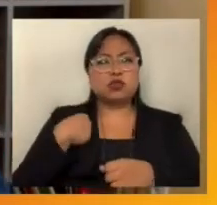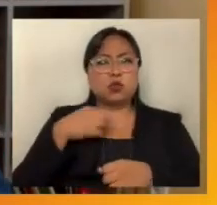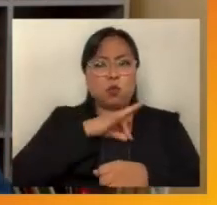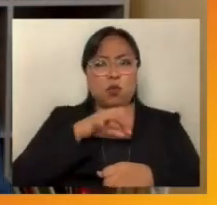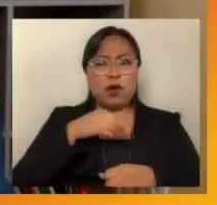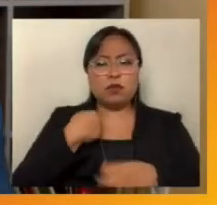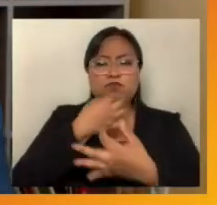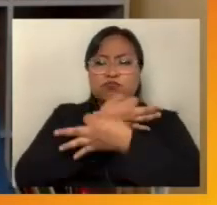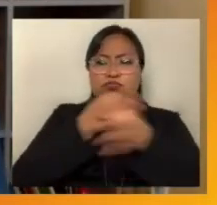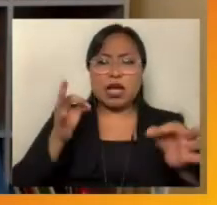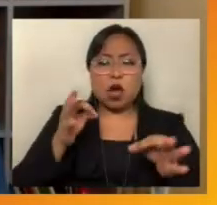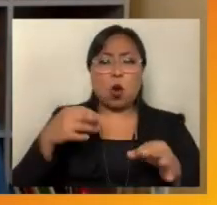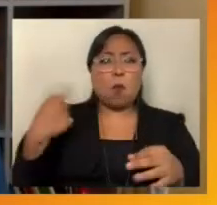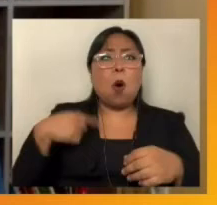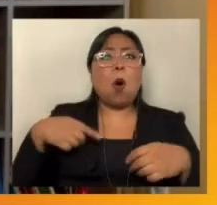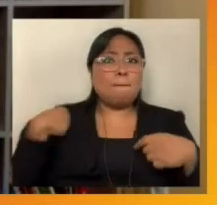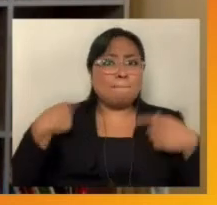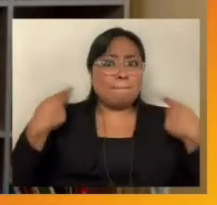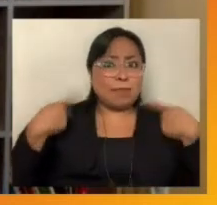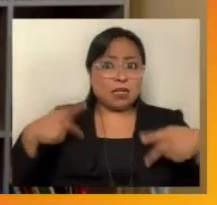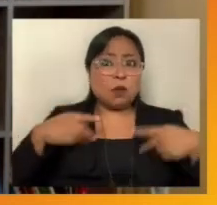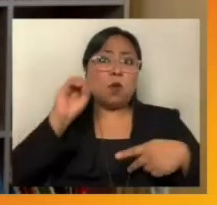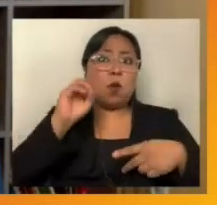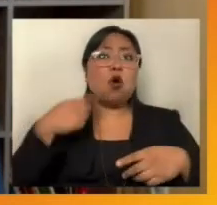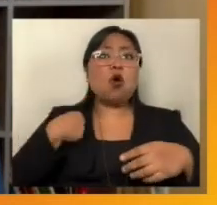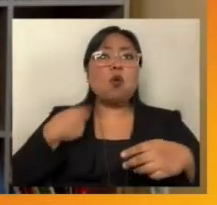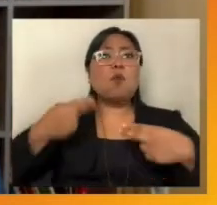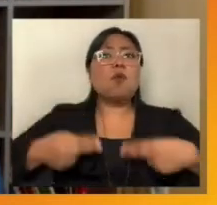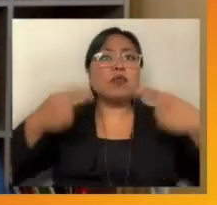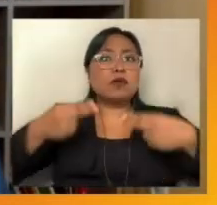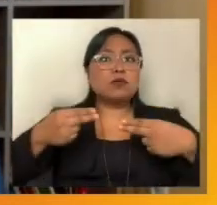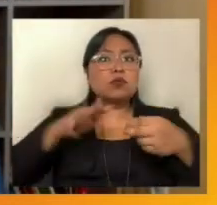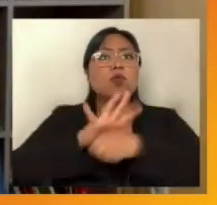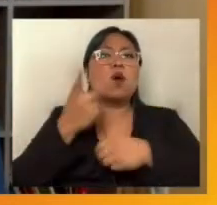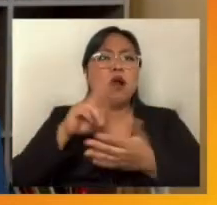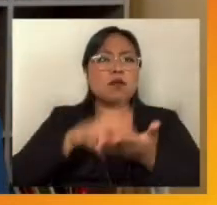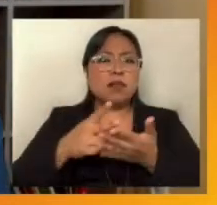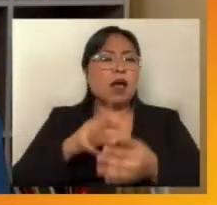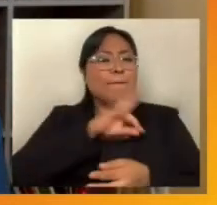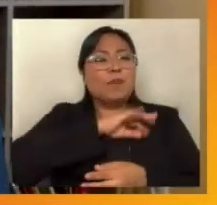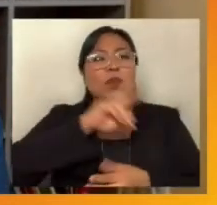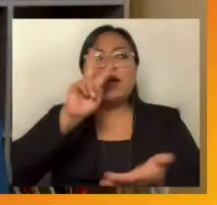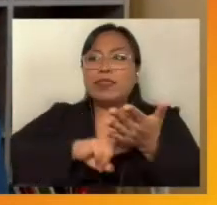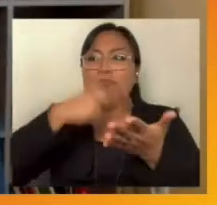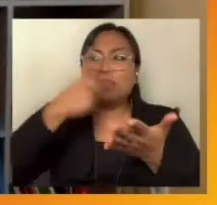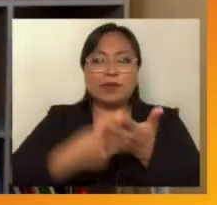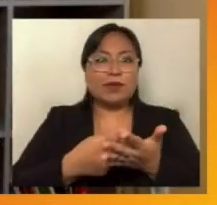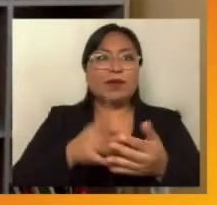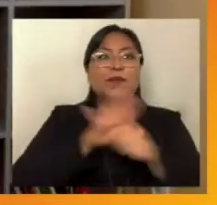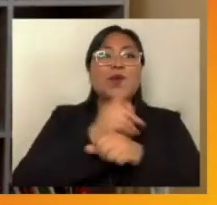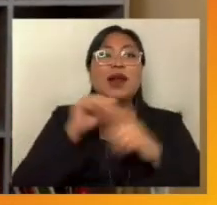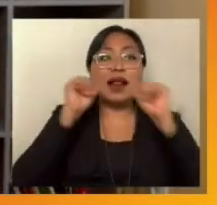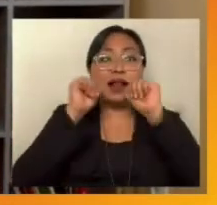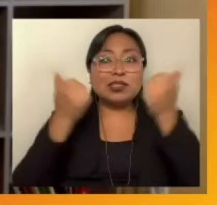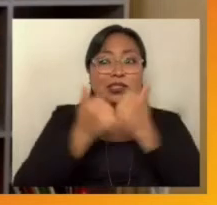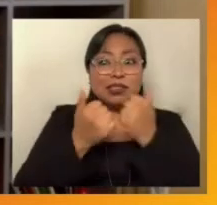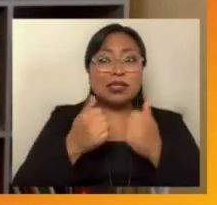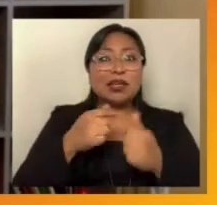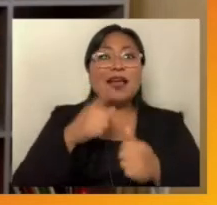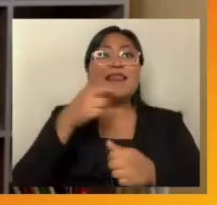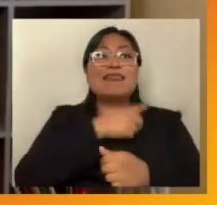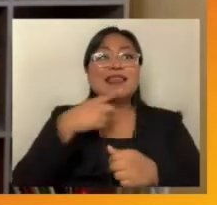persona? Puedes publicar de las dos formas, como empresa y como persona. Las ONGs quieren marcas de personas